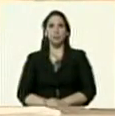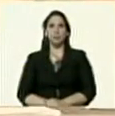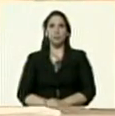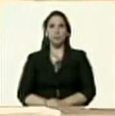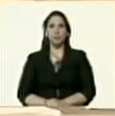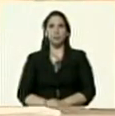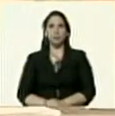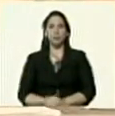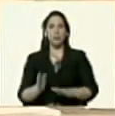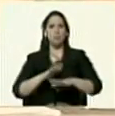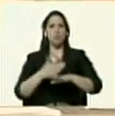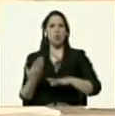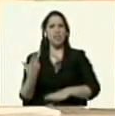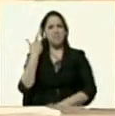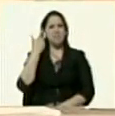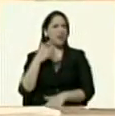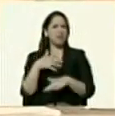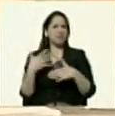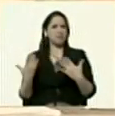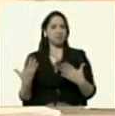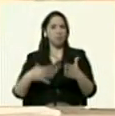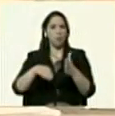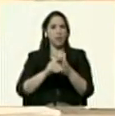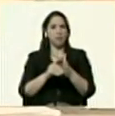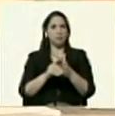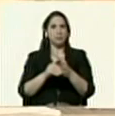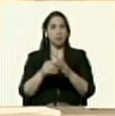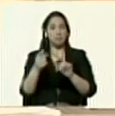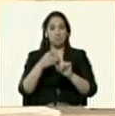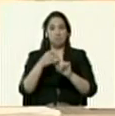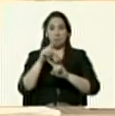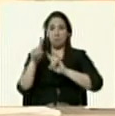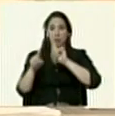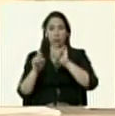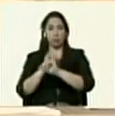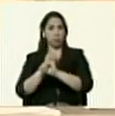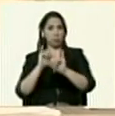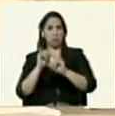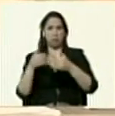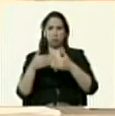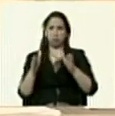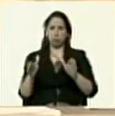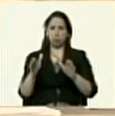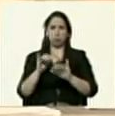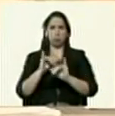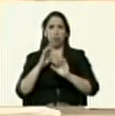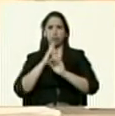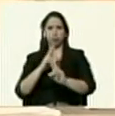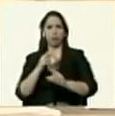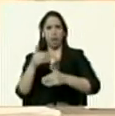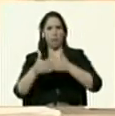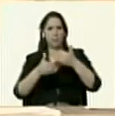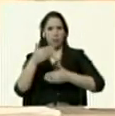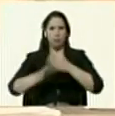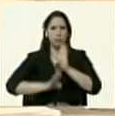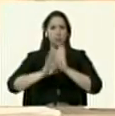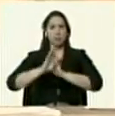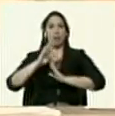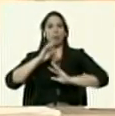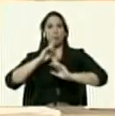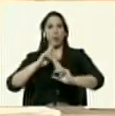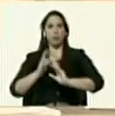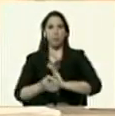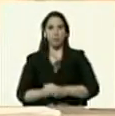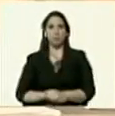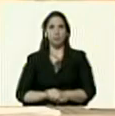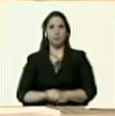¿Por qué y para qué? Primera pregunta, yo creo que ya en la introducción avancé en su respuesta.